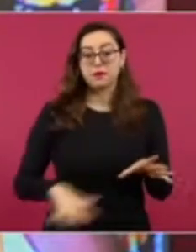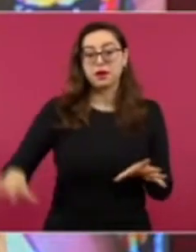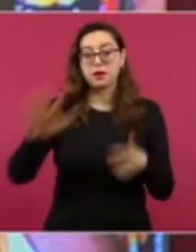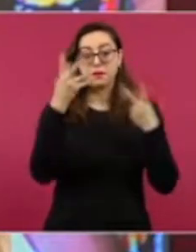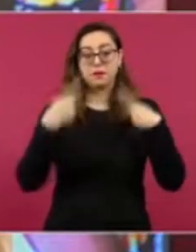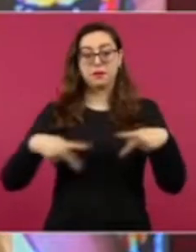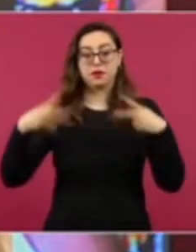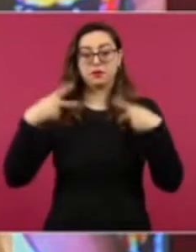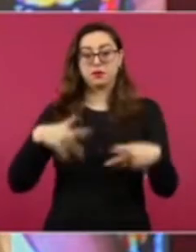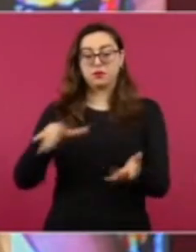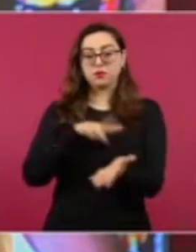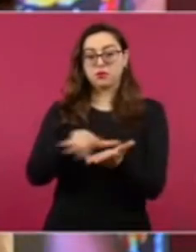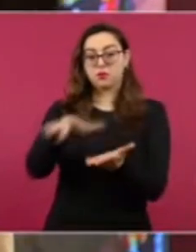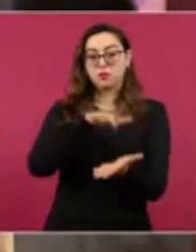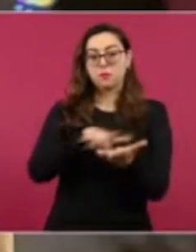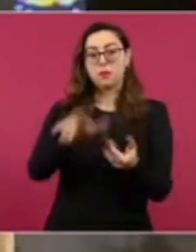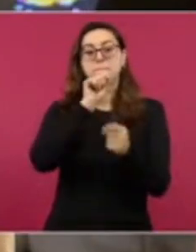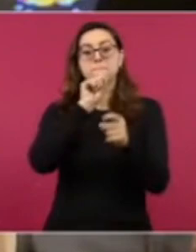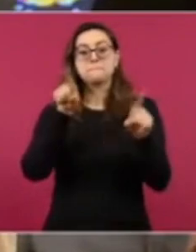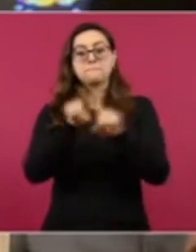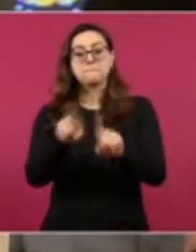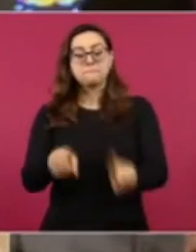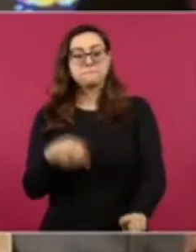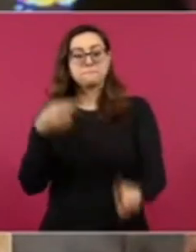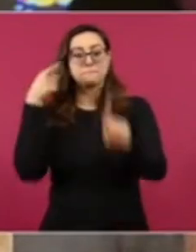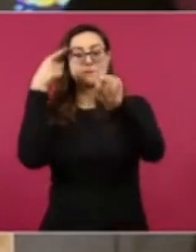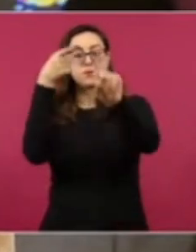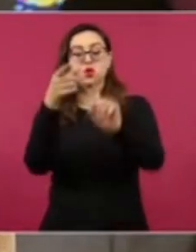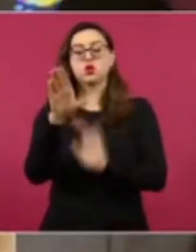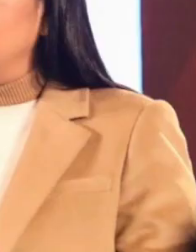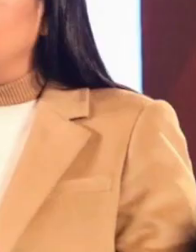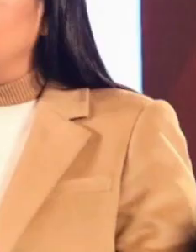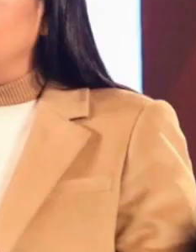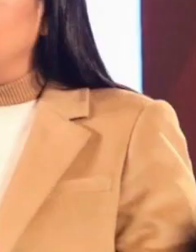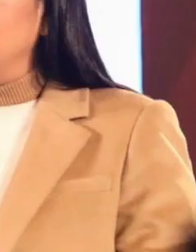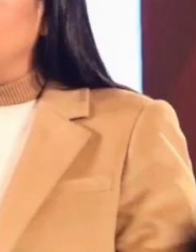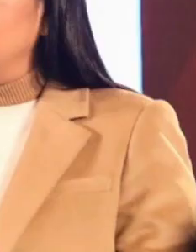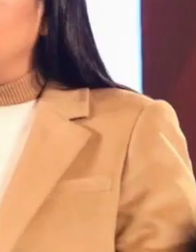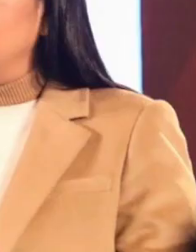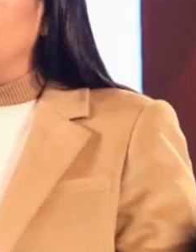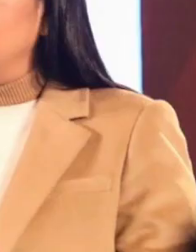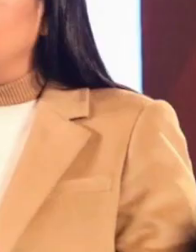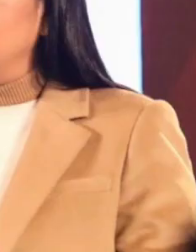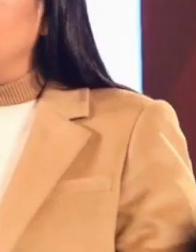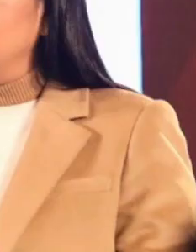se están construyendo una meta de 91 sucursales del banco del bienestar